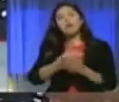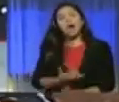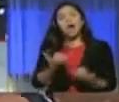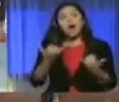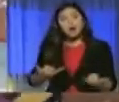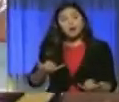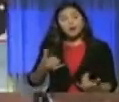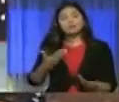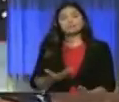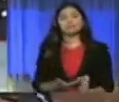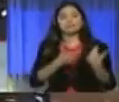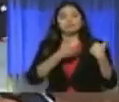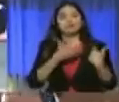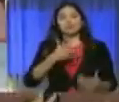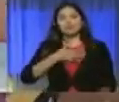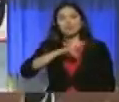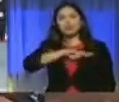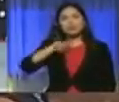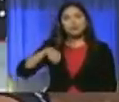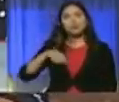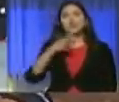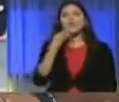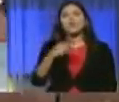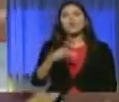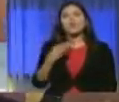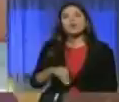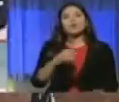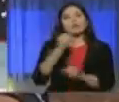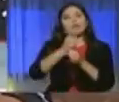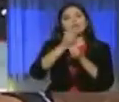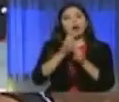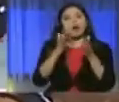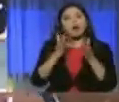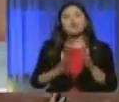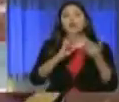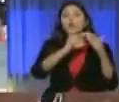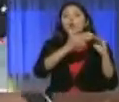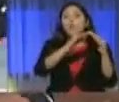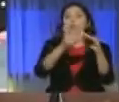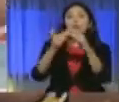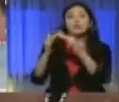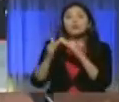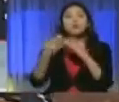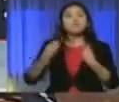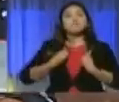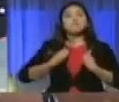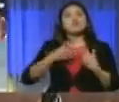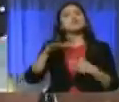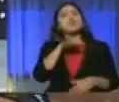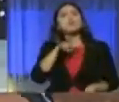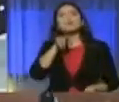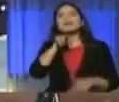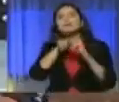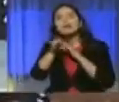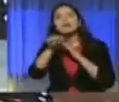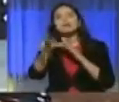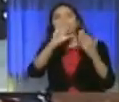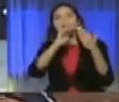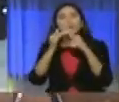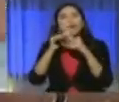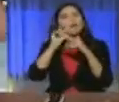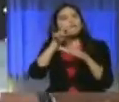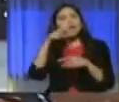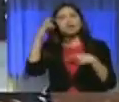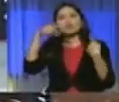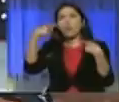responsabilidad como juventud obrera, como clase obrera, como comunidad, viviendo en esas comunidades que uno ve el día a día,